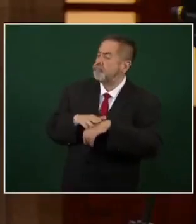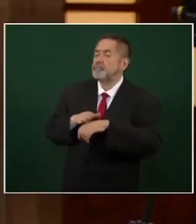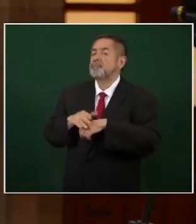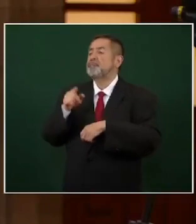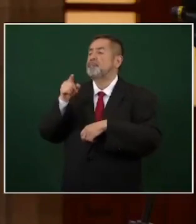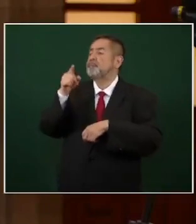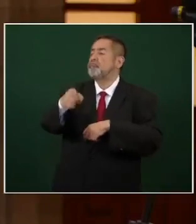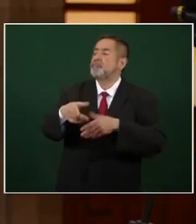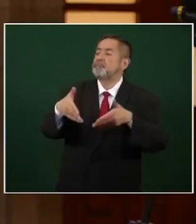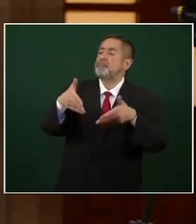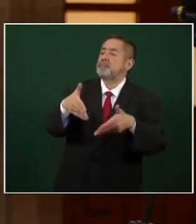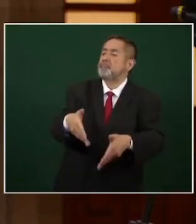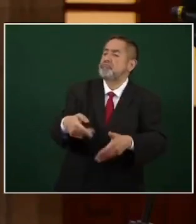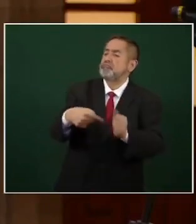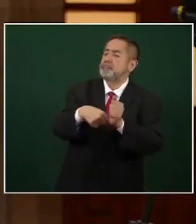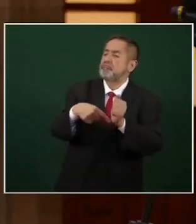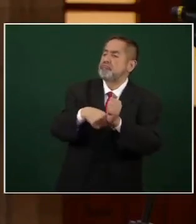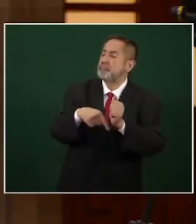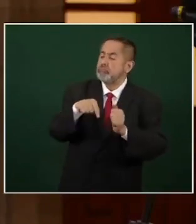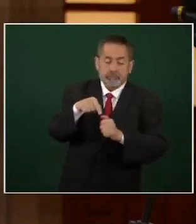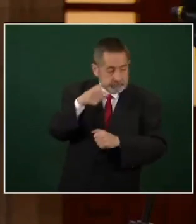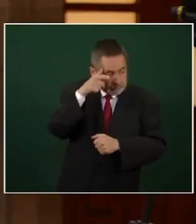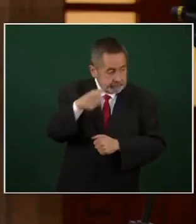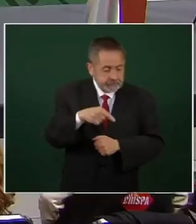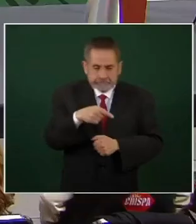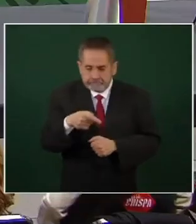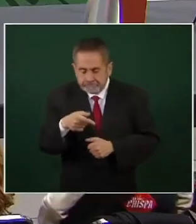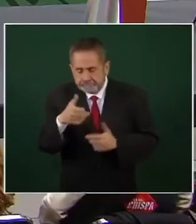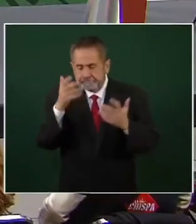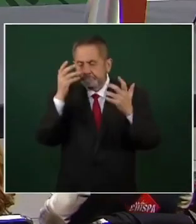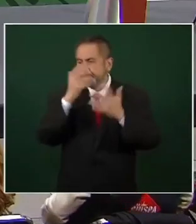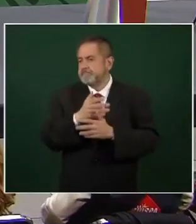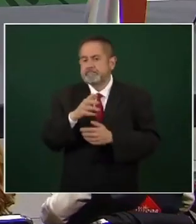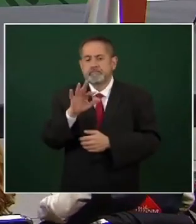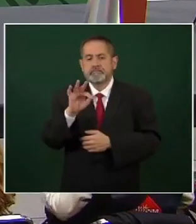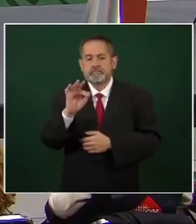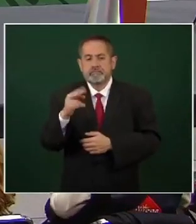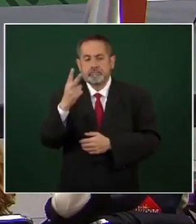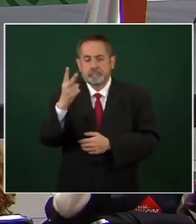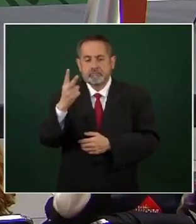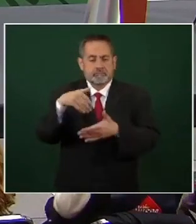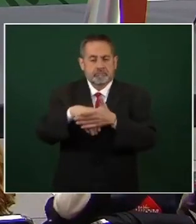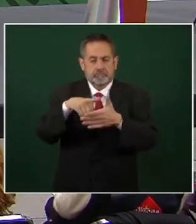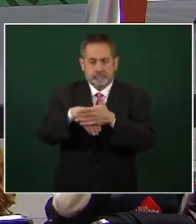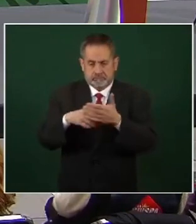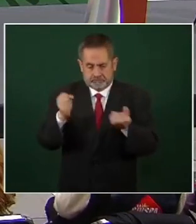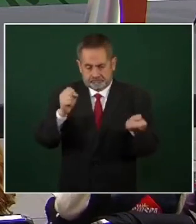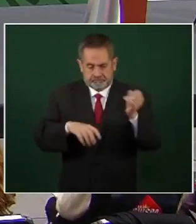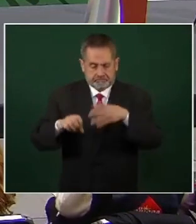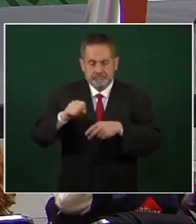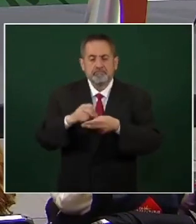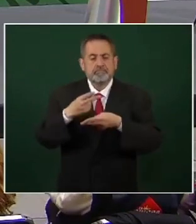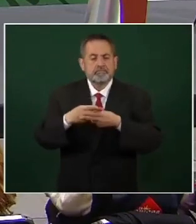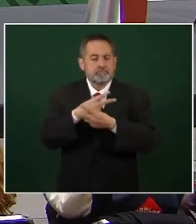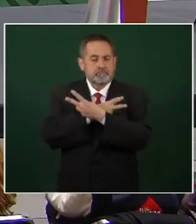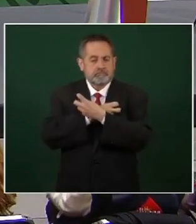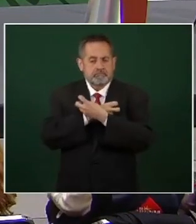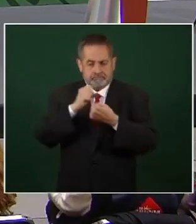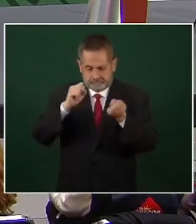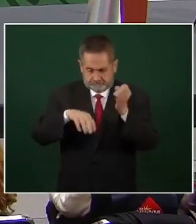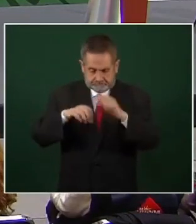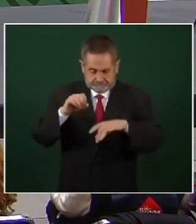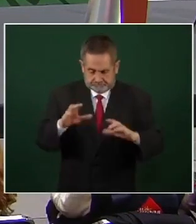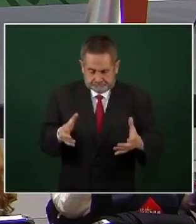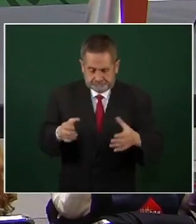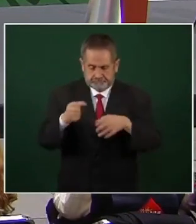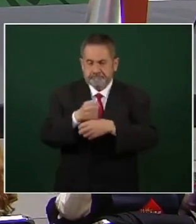una fosa clandestina donde se localizaron 42 envoltorios con restos óseos que, una vez